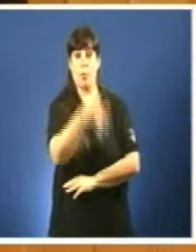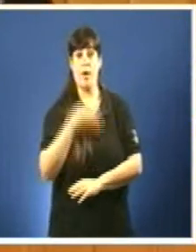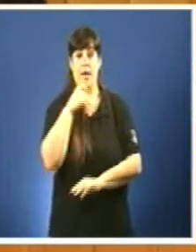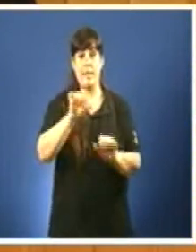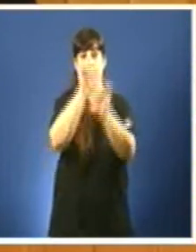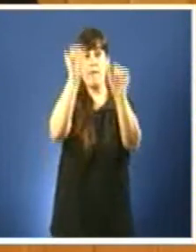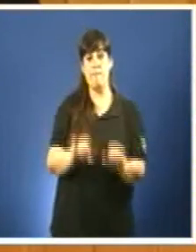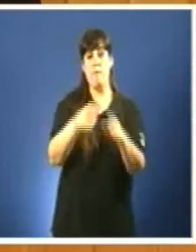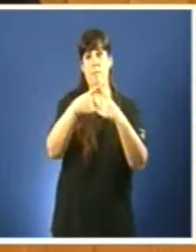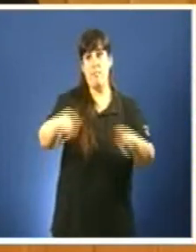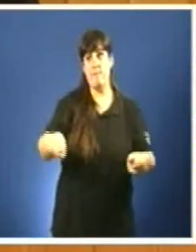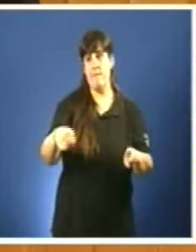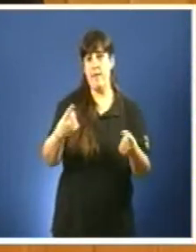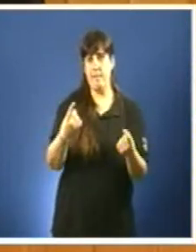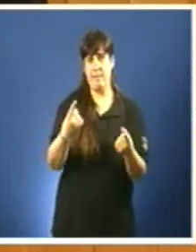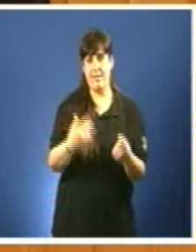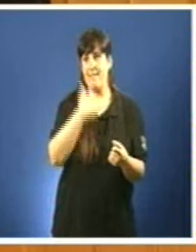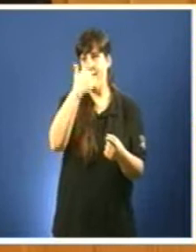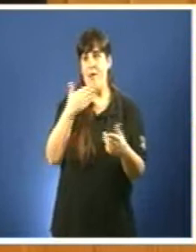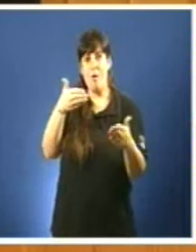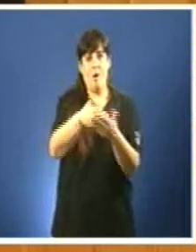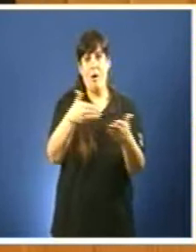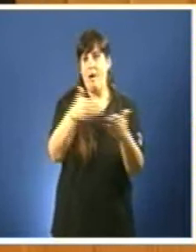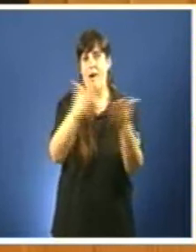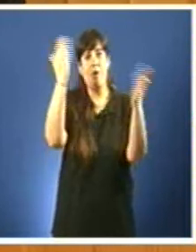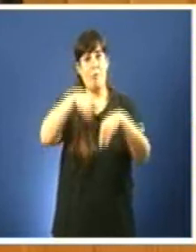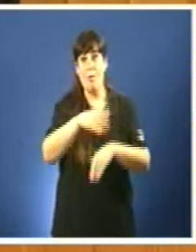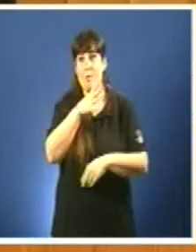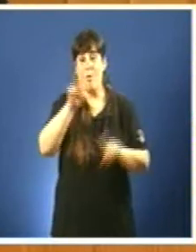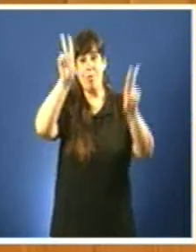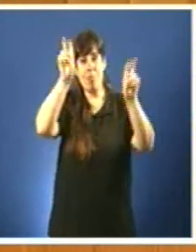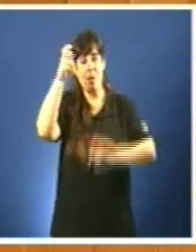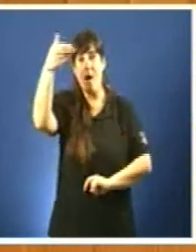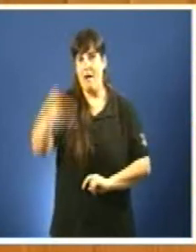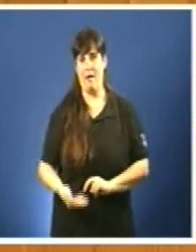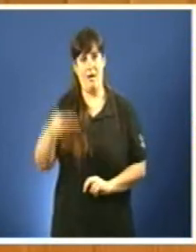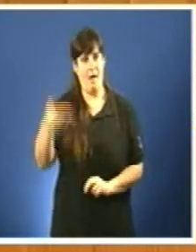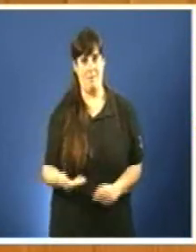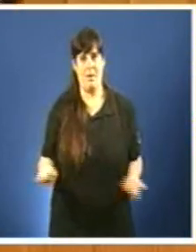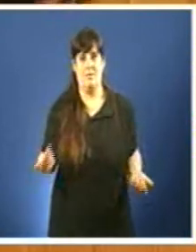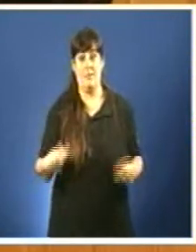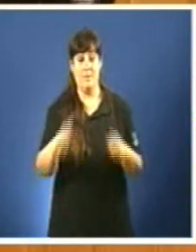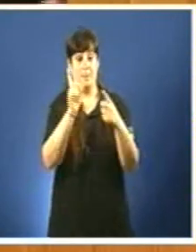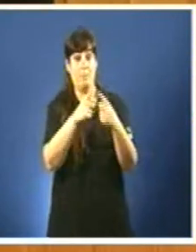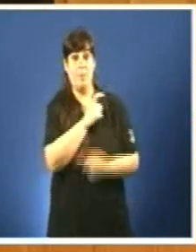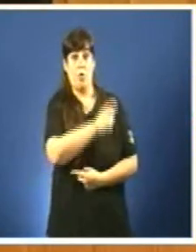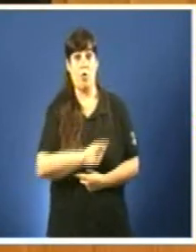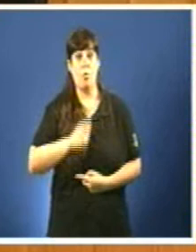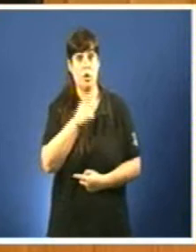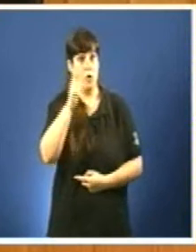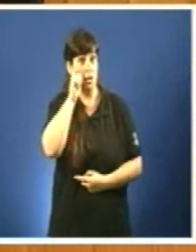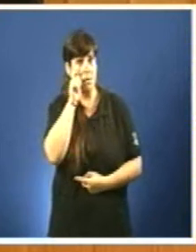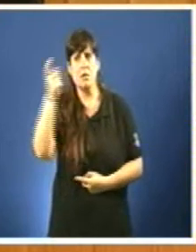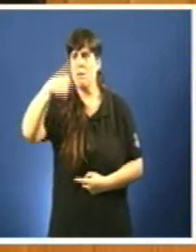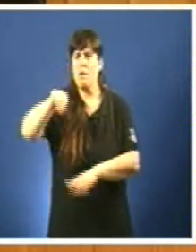formato acorde ca gravedade e importancia da cuestión que estamos tratando. Comisións de investigación. Din que están dispostos a apoiar todas as